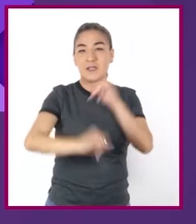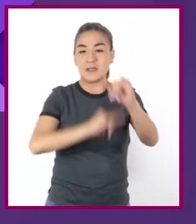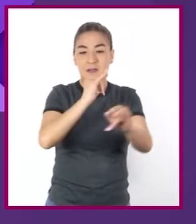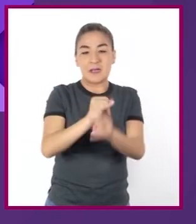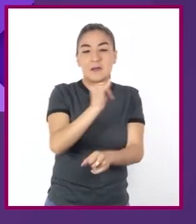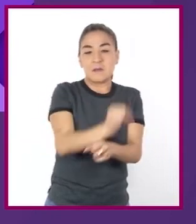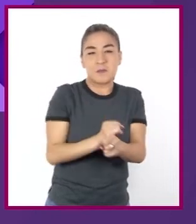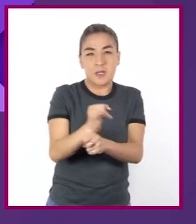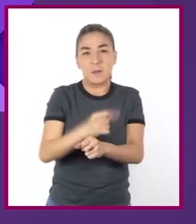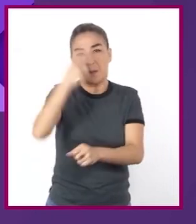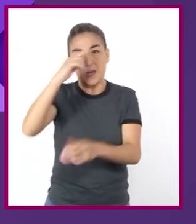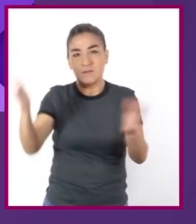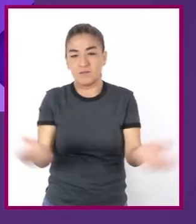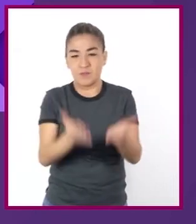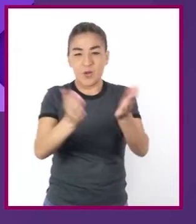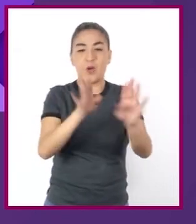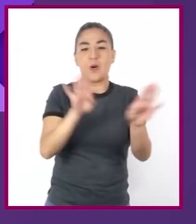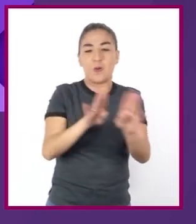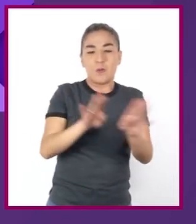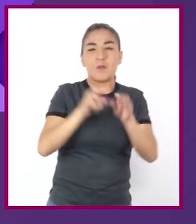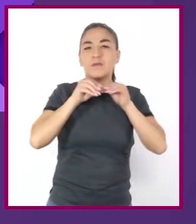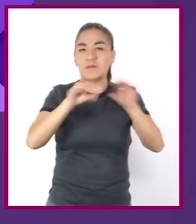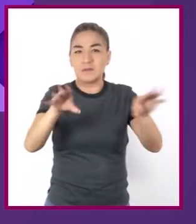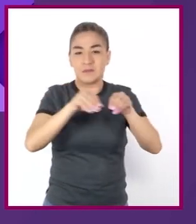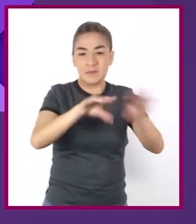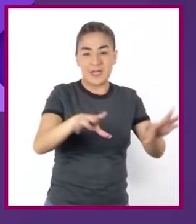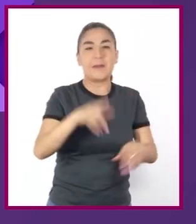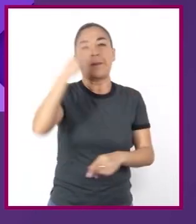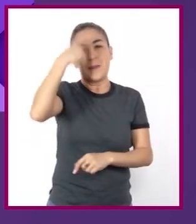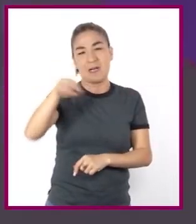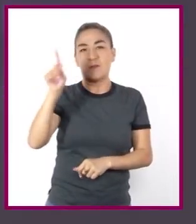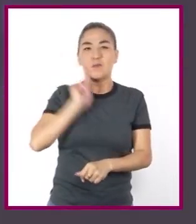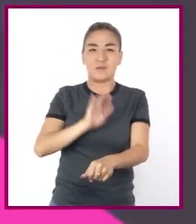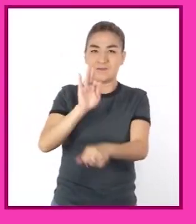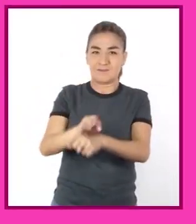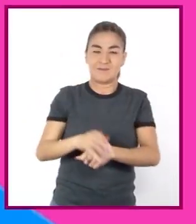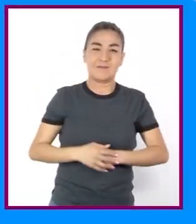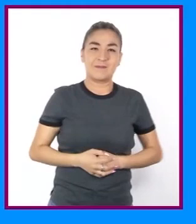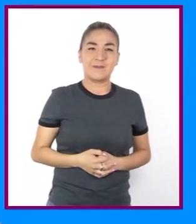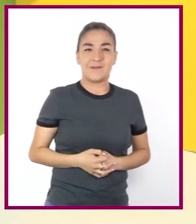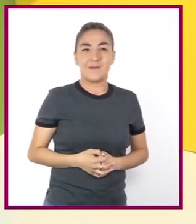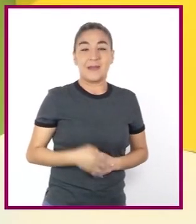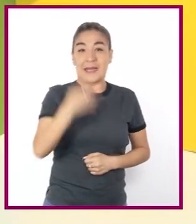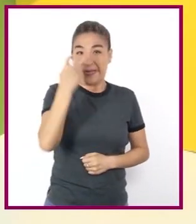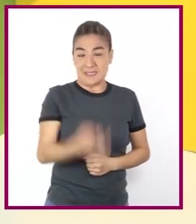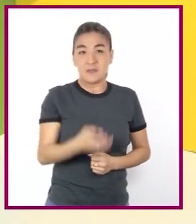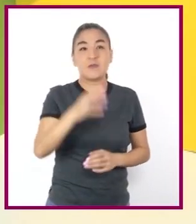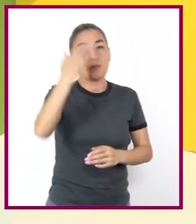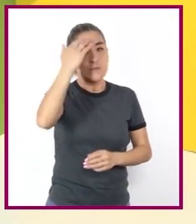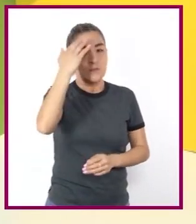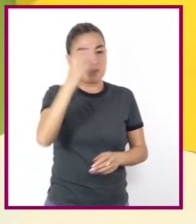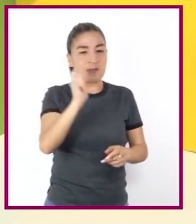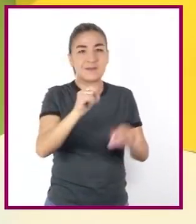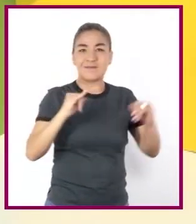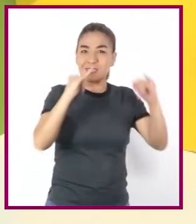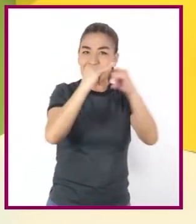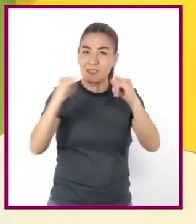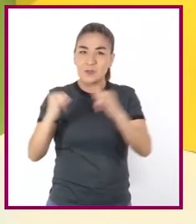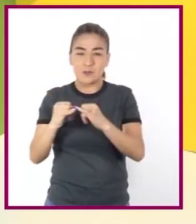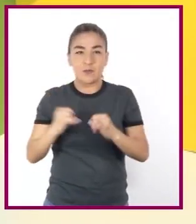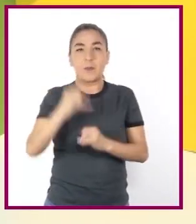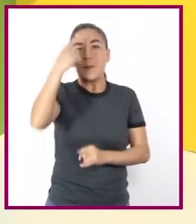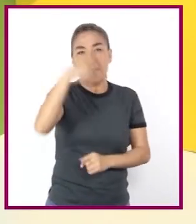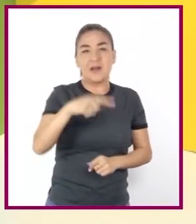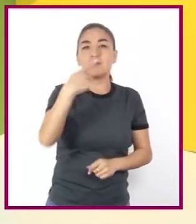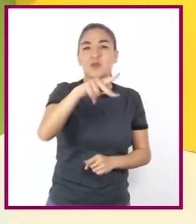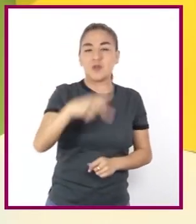y Capacitación para la Promoción de la Mujer. Tener conocimiento de estas instancias y sus